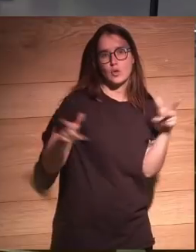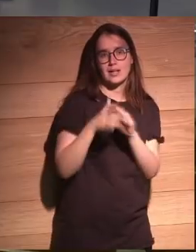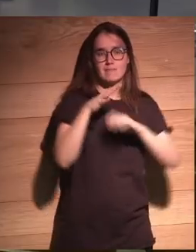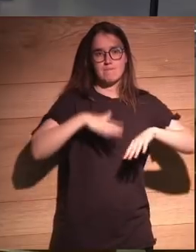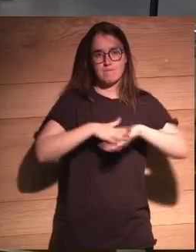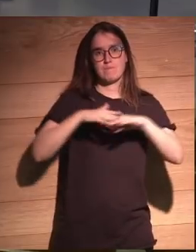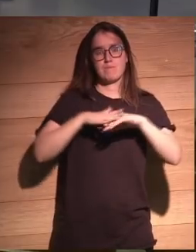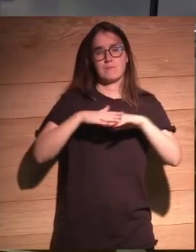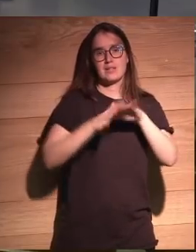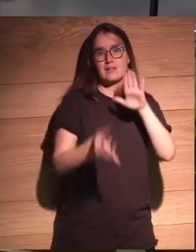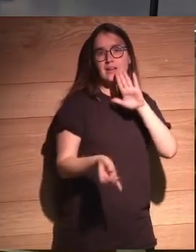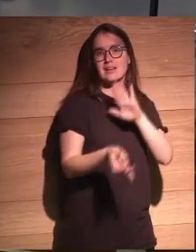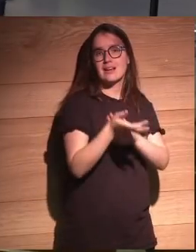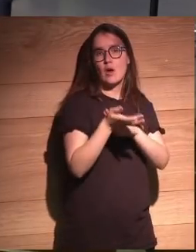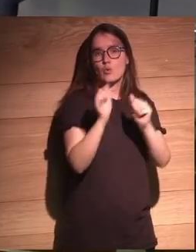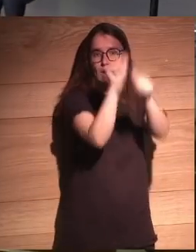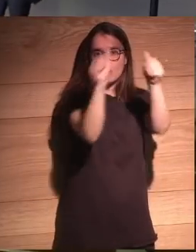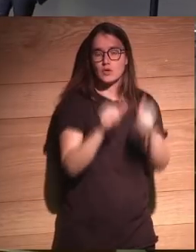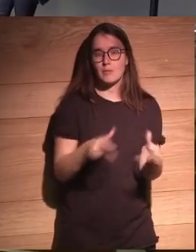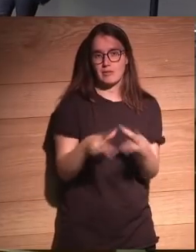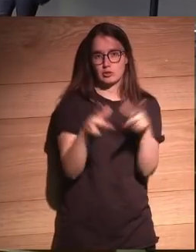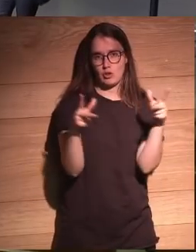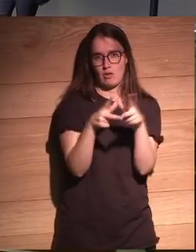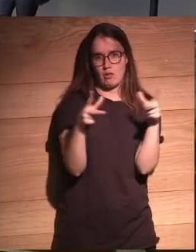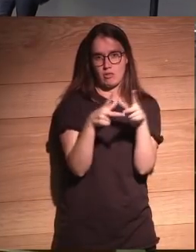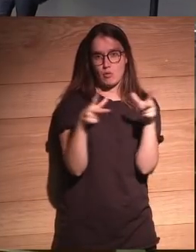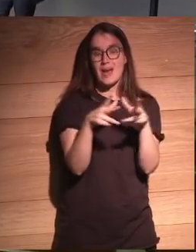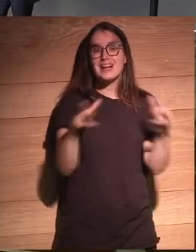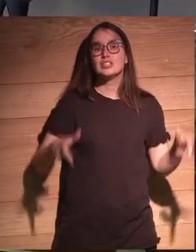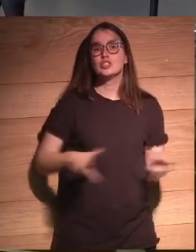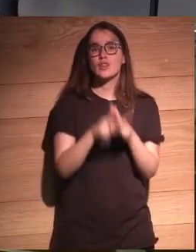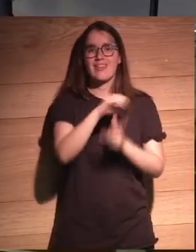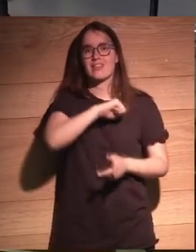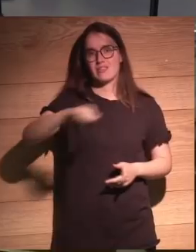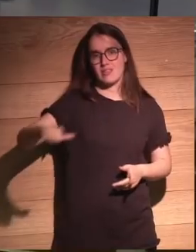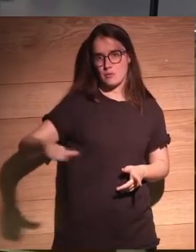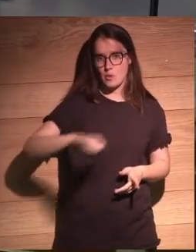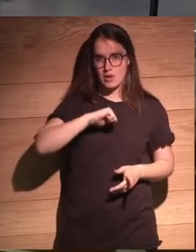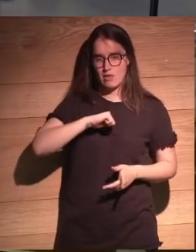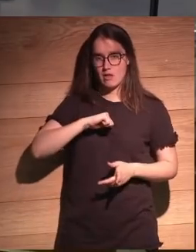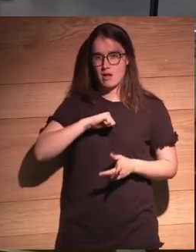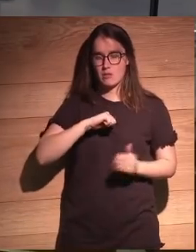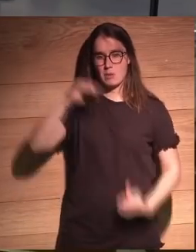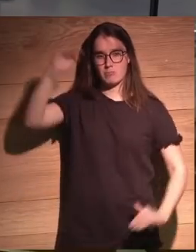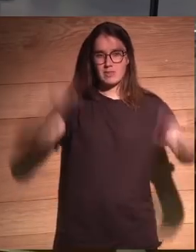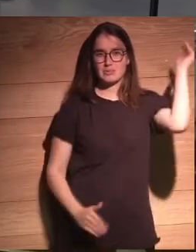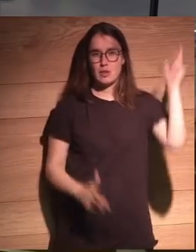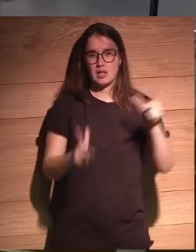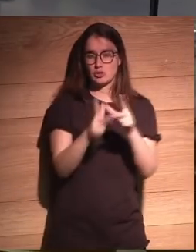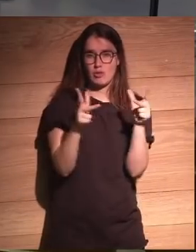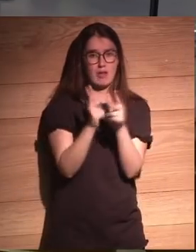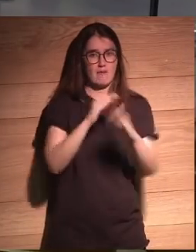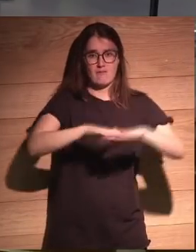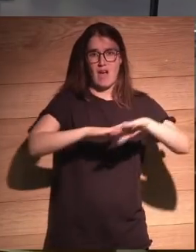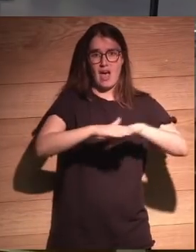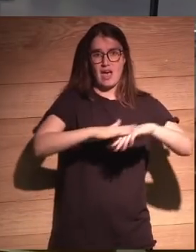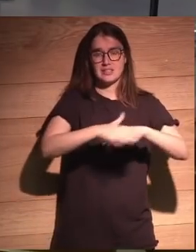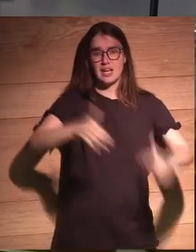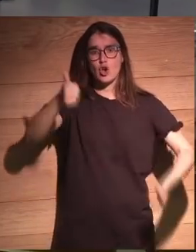tejemos y articula una determinada forma de sociedad. Una sociedad individualizada que tiene a la desigualdad social como eje y